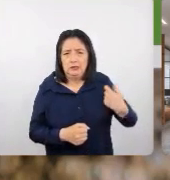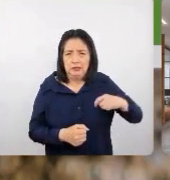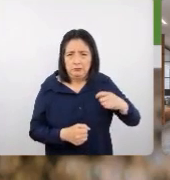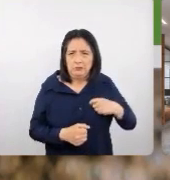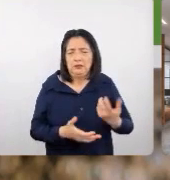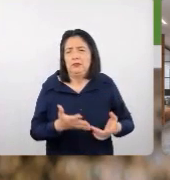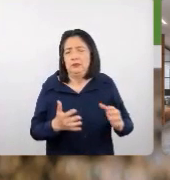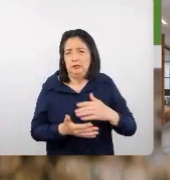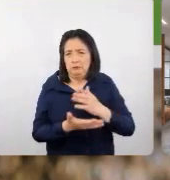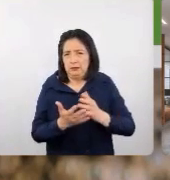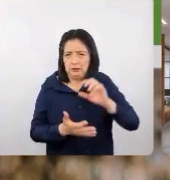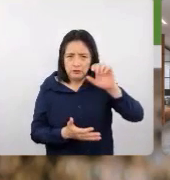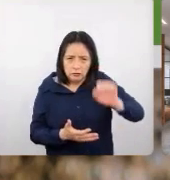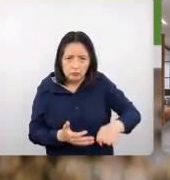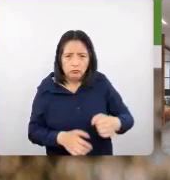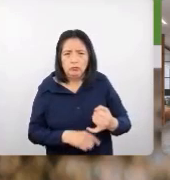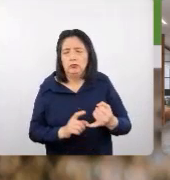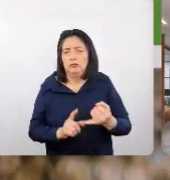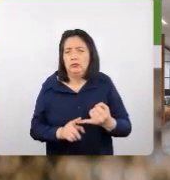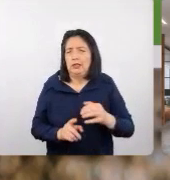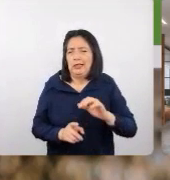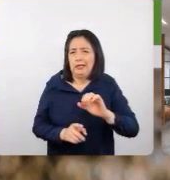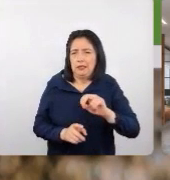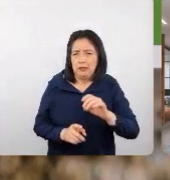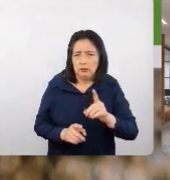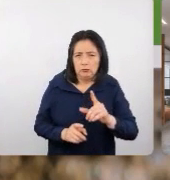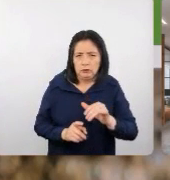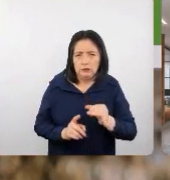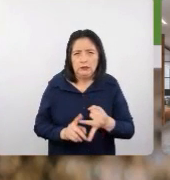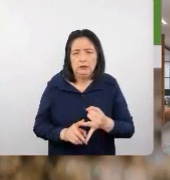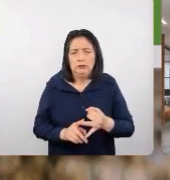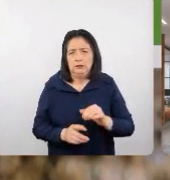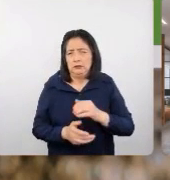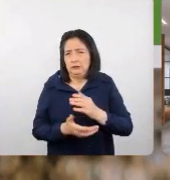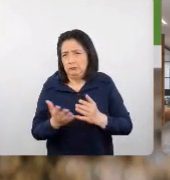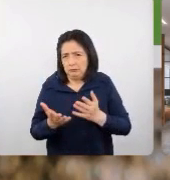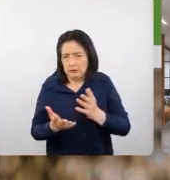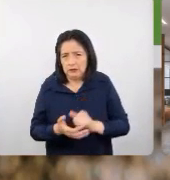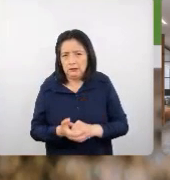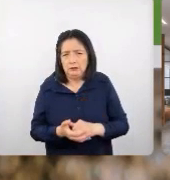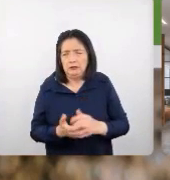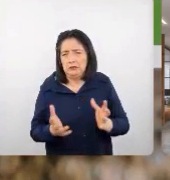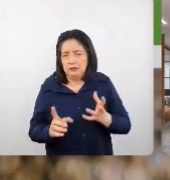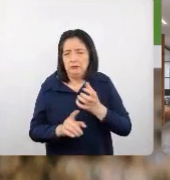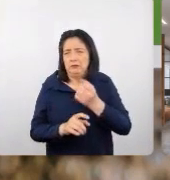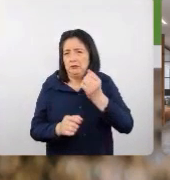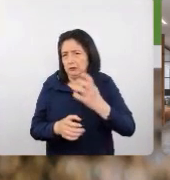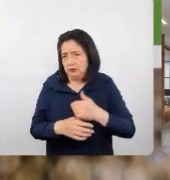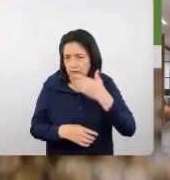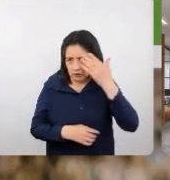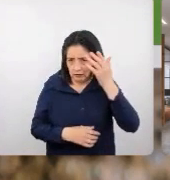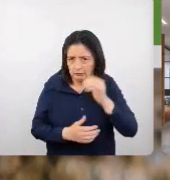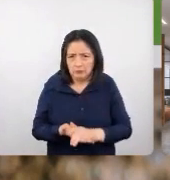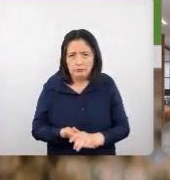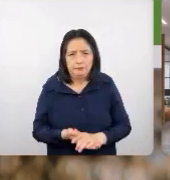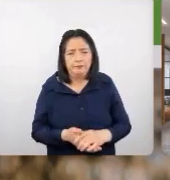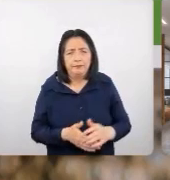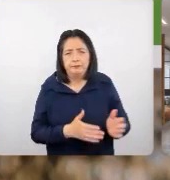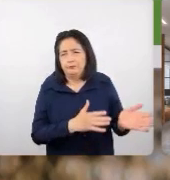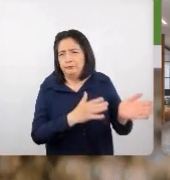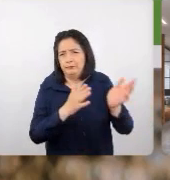sur, Andalucía, es parte de la conquista de los árabes.